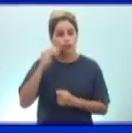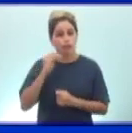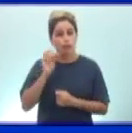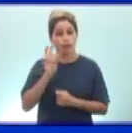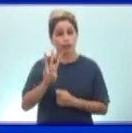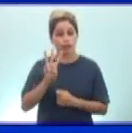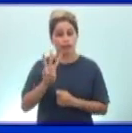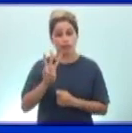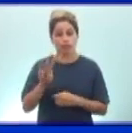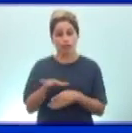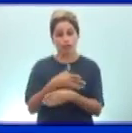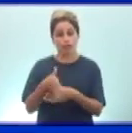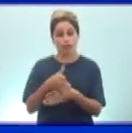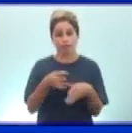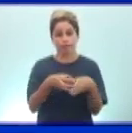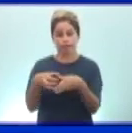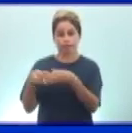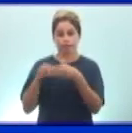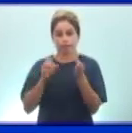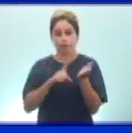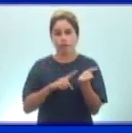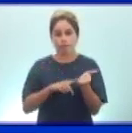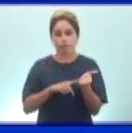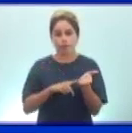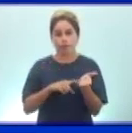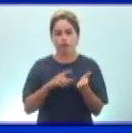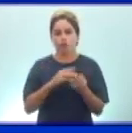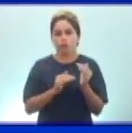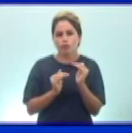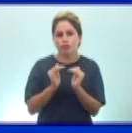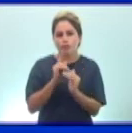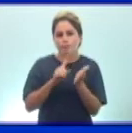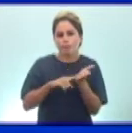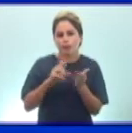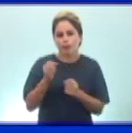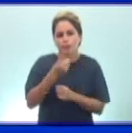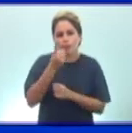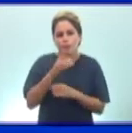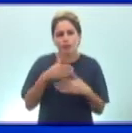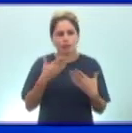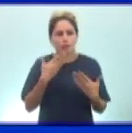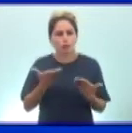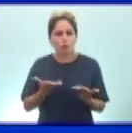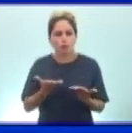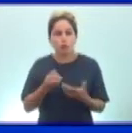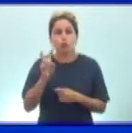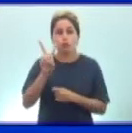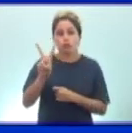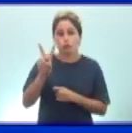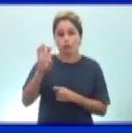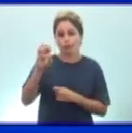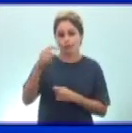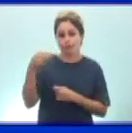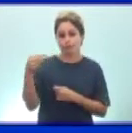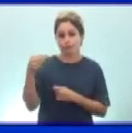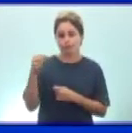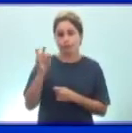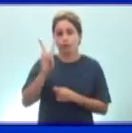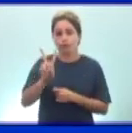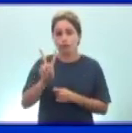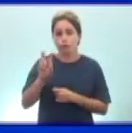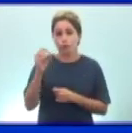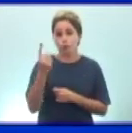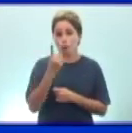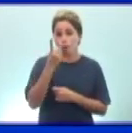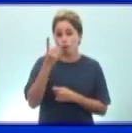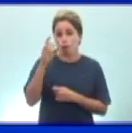P en los subniveles P. En el primero quedarían 2 electrones en el segundo 1 y en el tercero